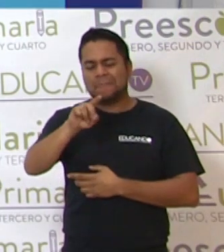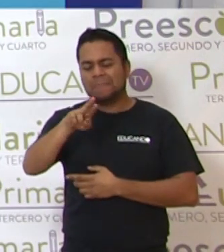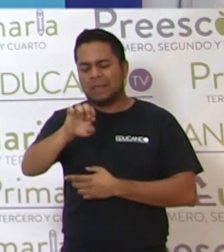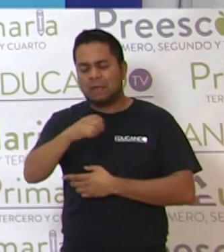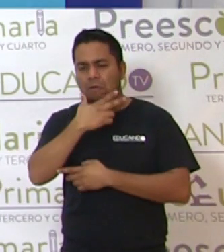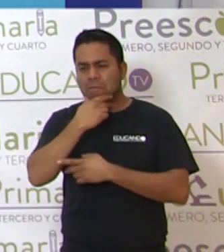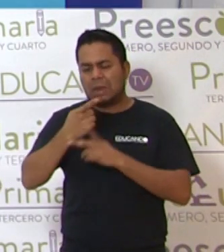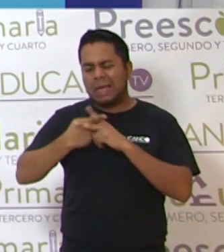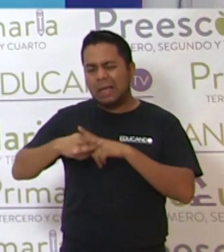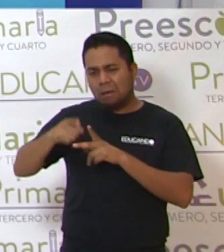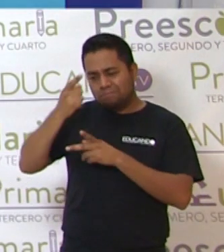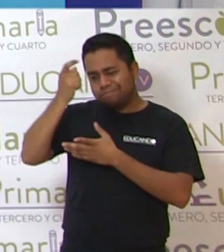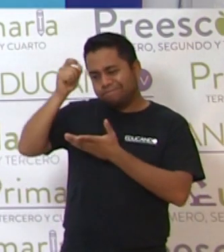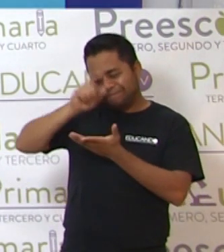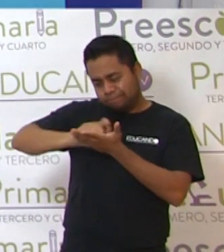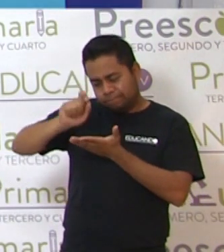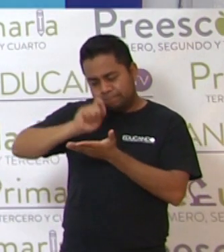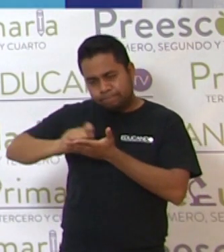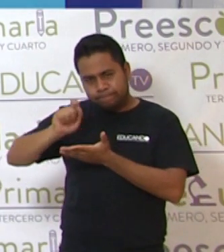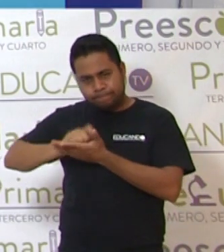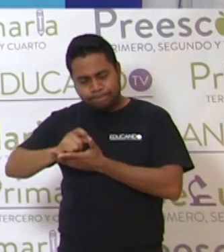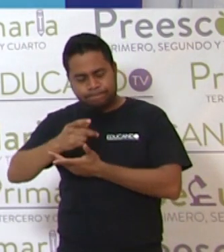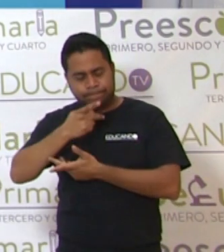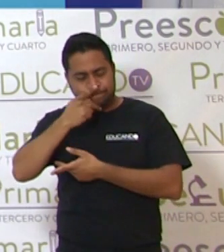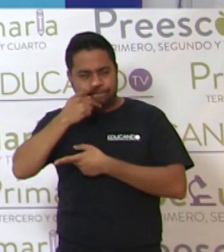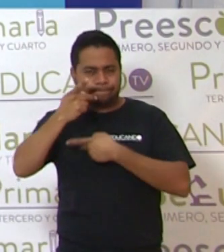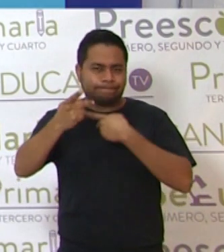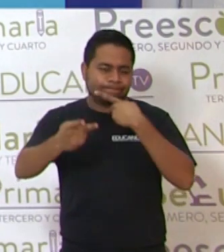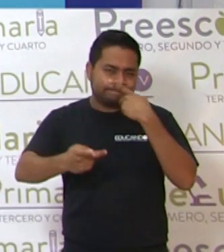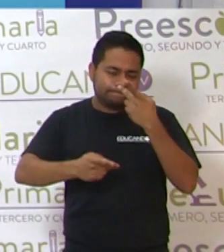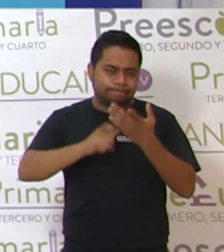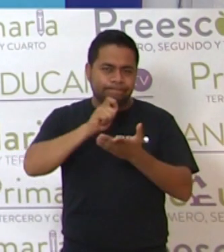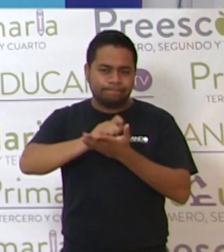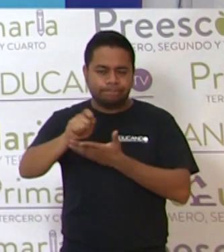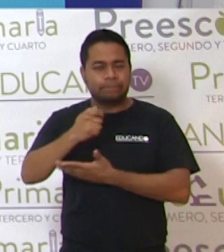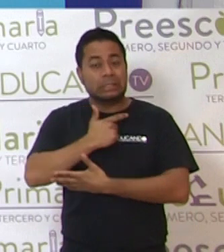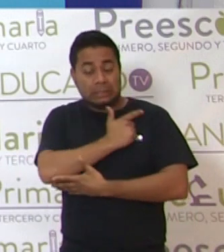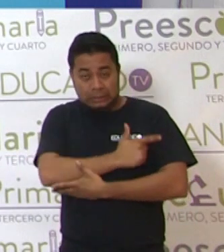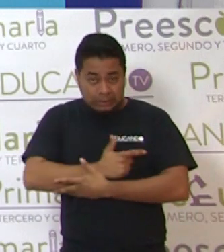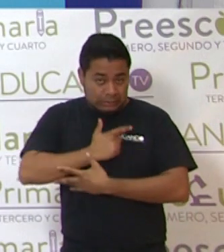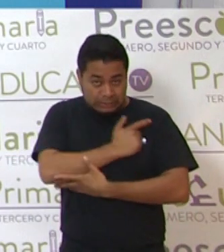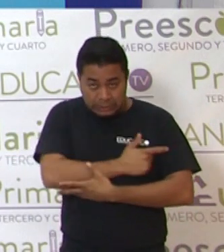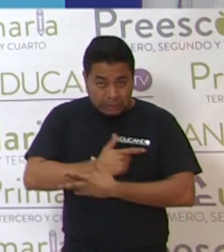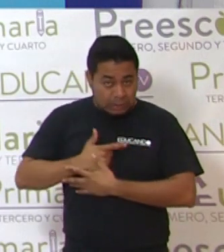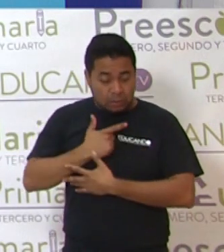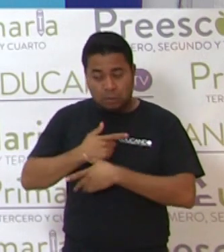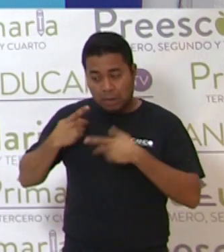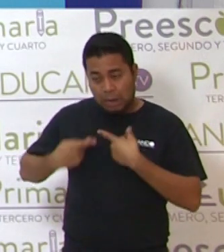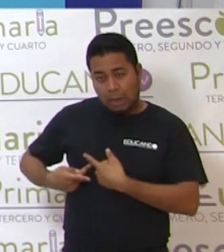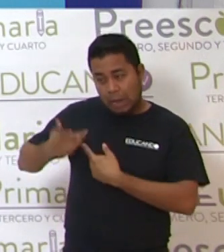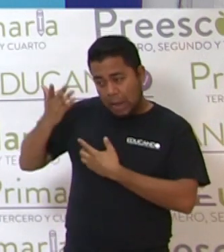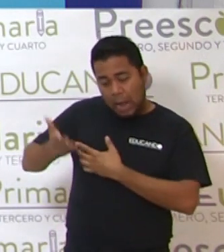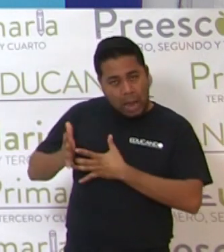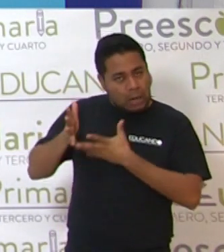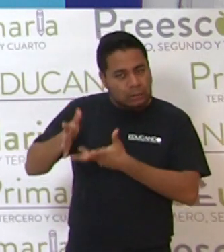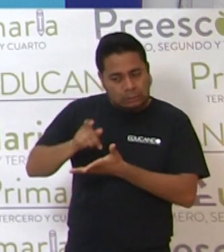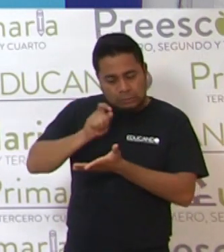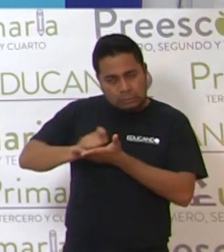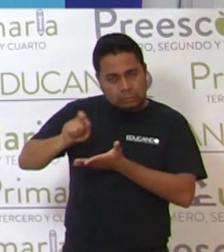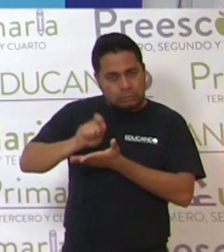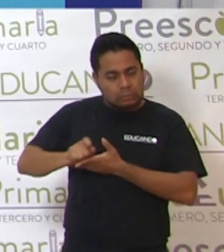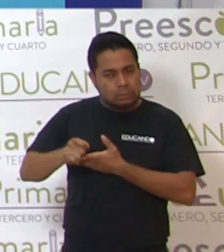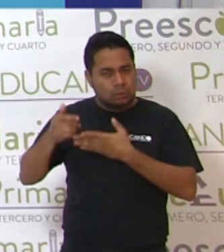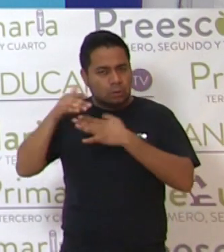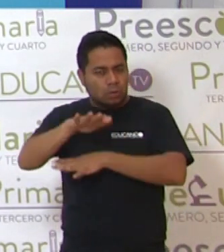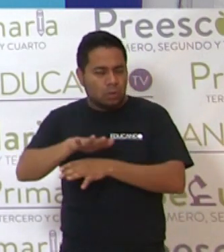Él empieza con una poesía que a él le gusta mucho empezar a hablar